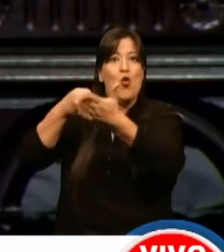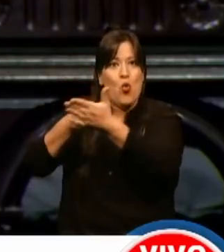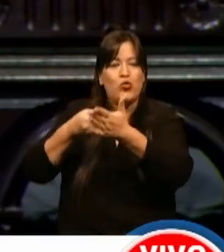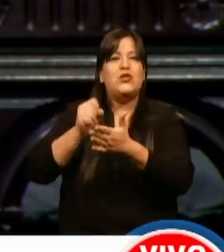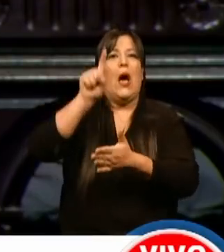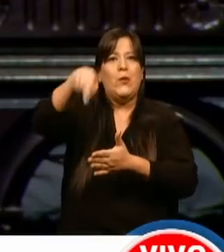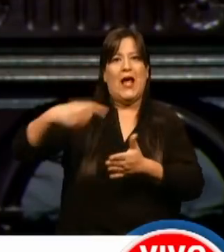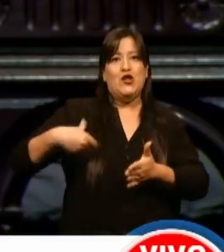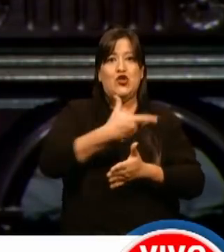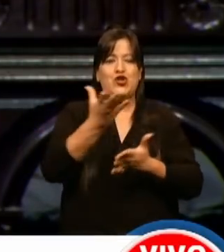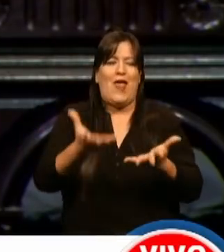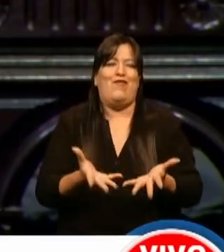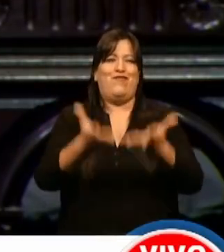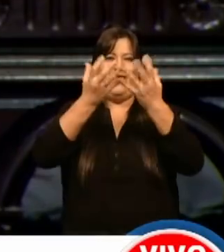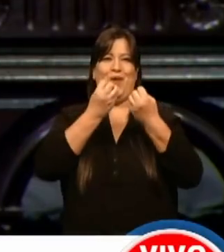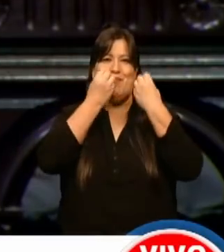Creo